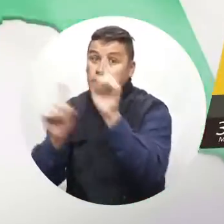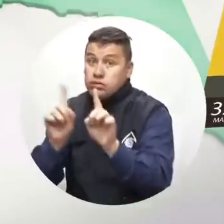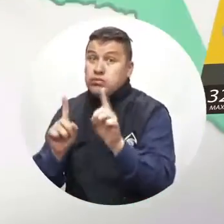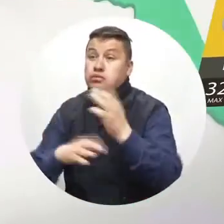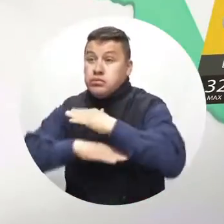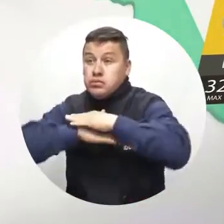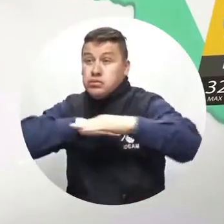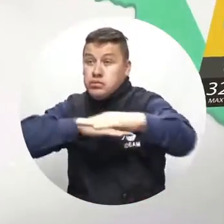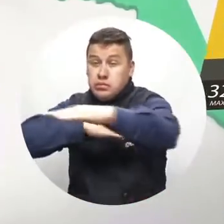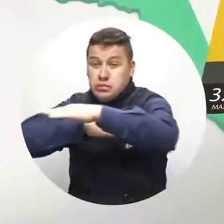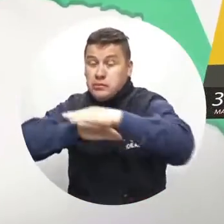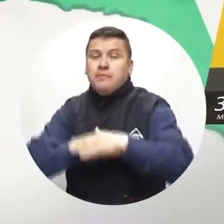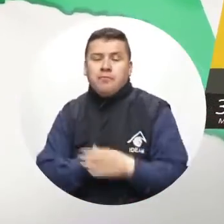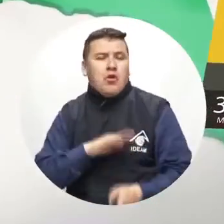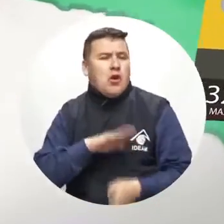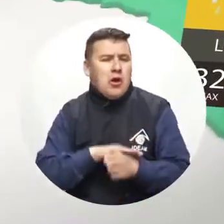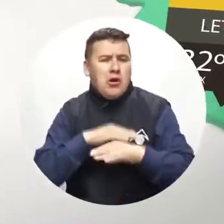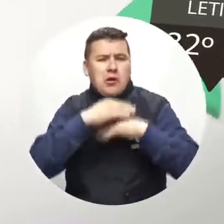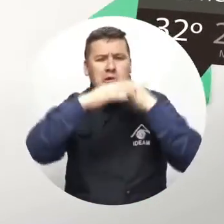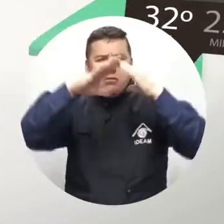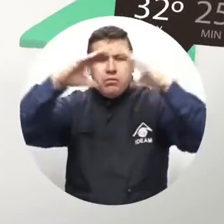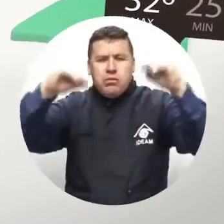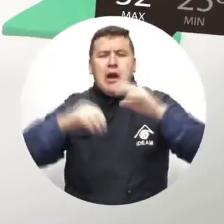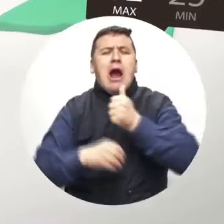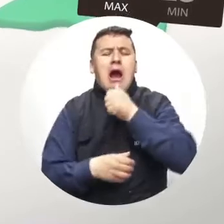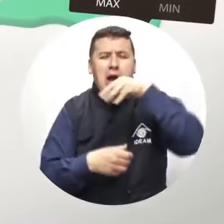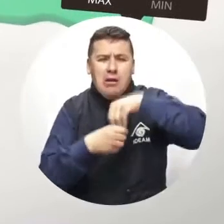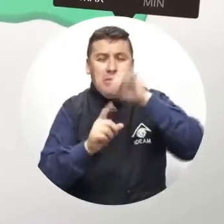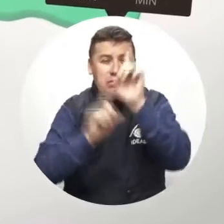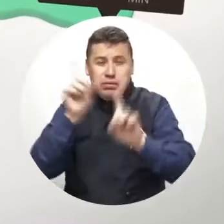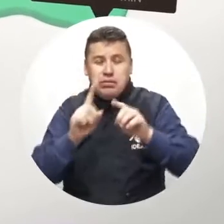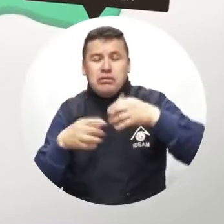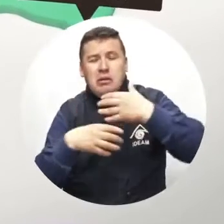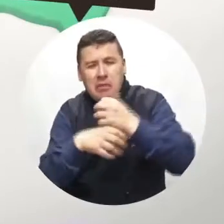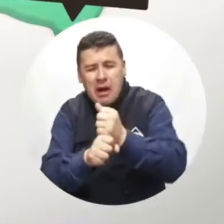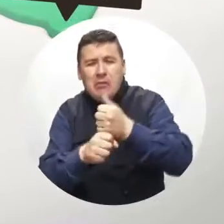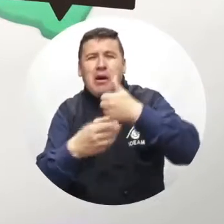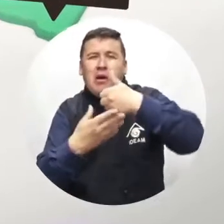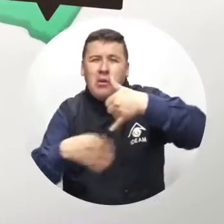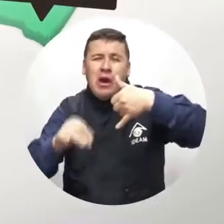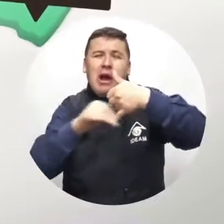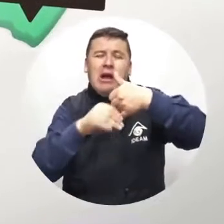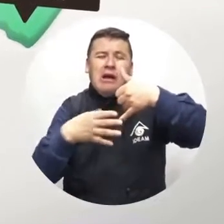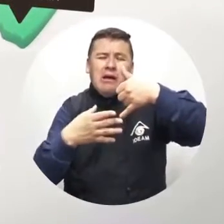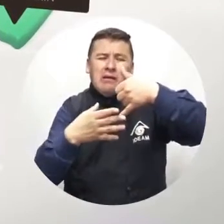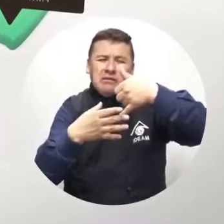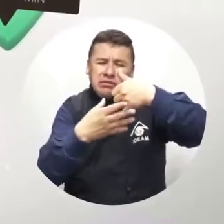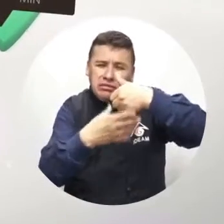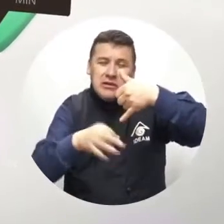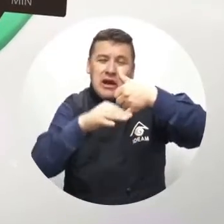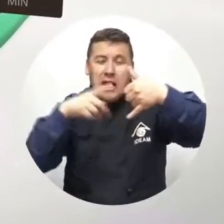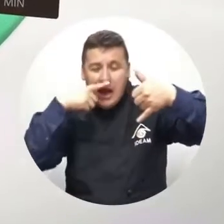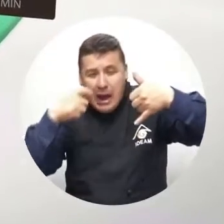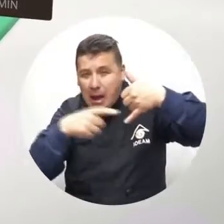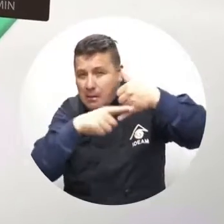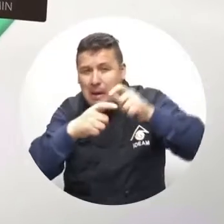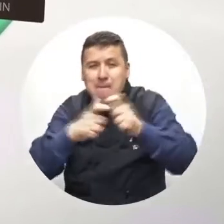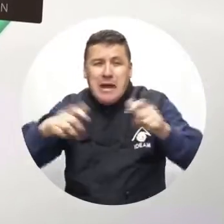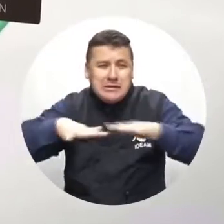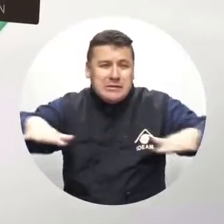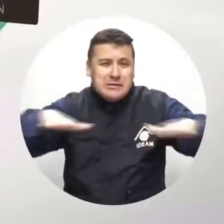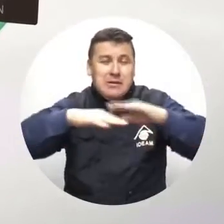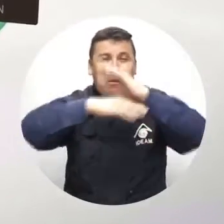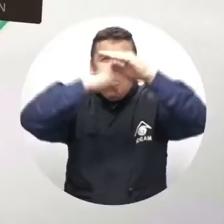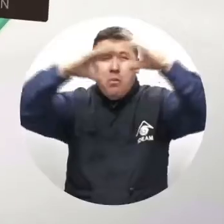eléctricas en la zona. Continúan las nubes cargadas de agua y rayos en Baupés, Guainía, Guaviare y en gran parte de la Amazonía. El